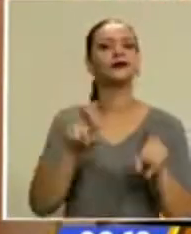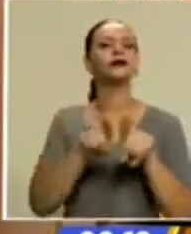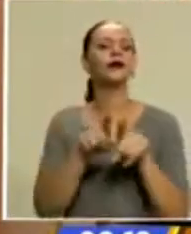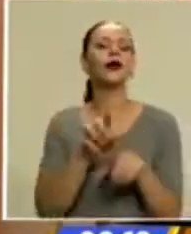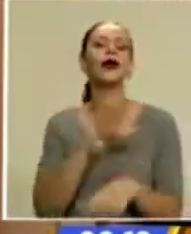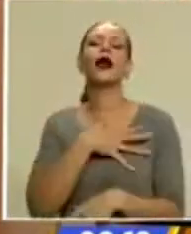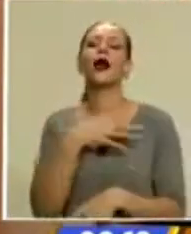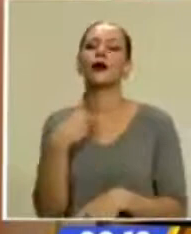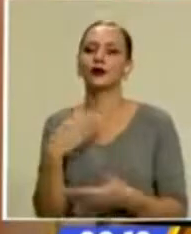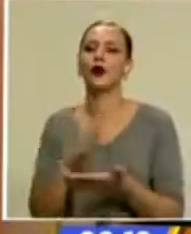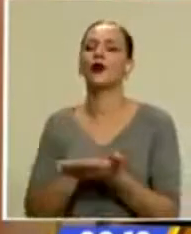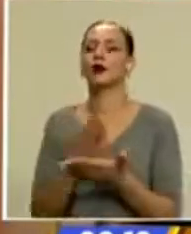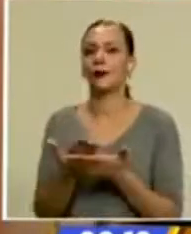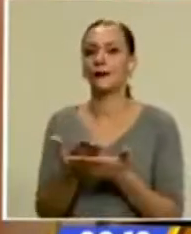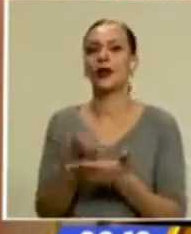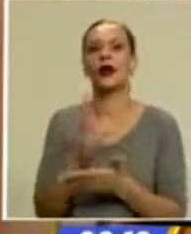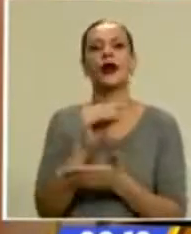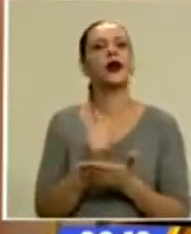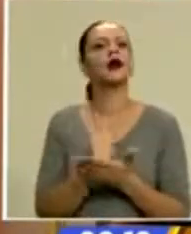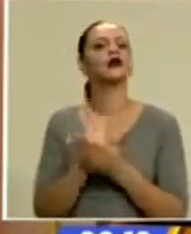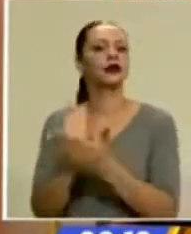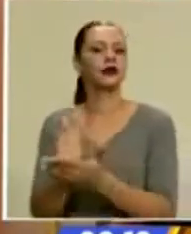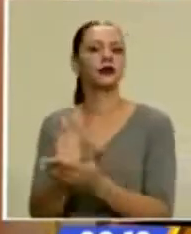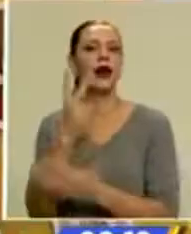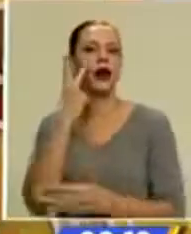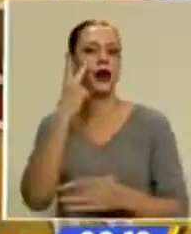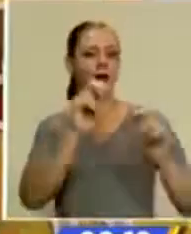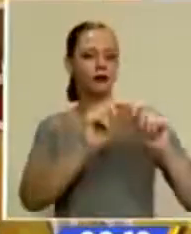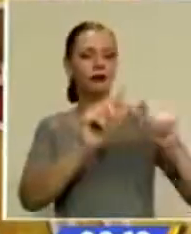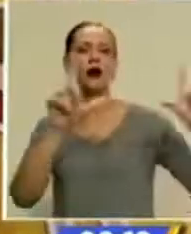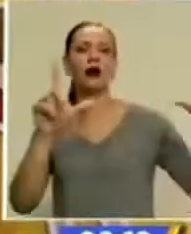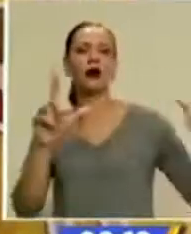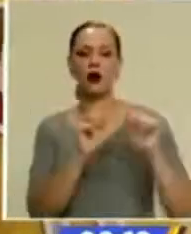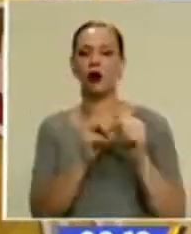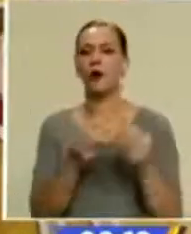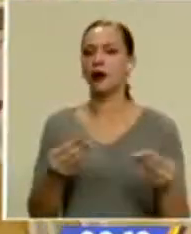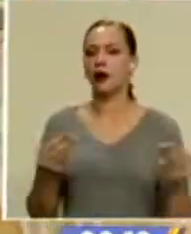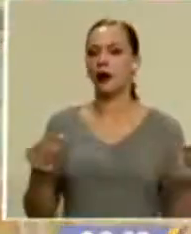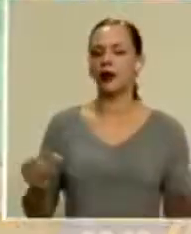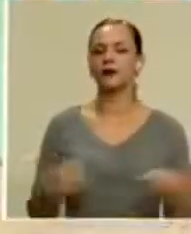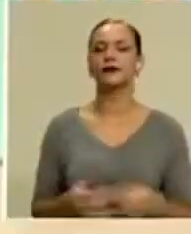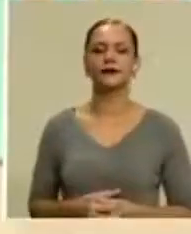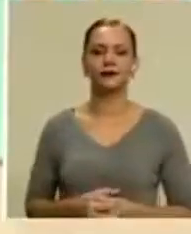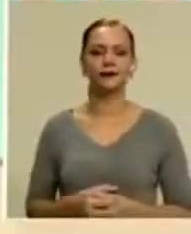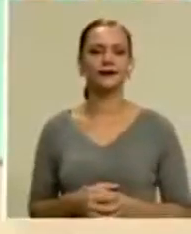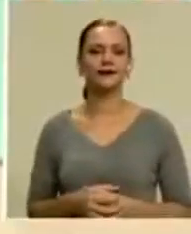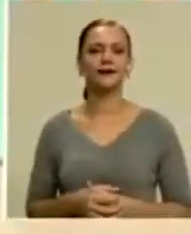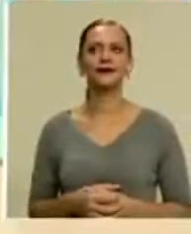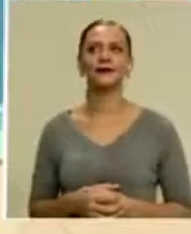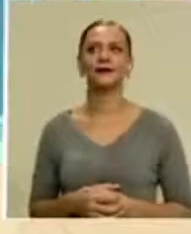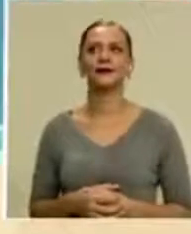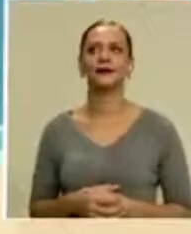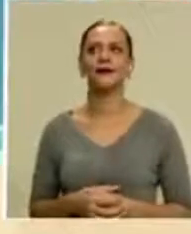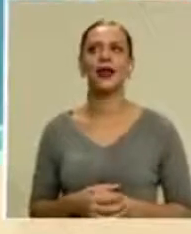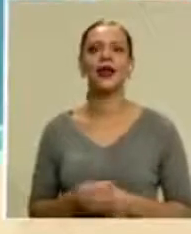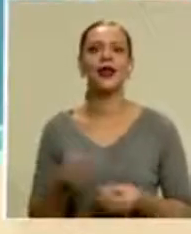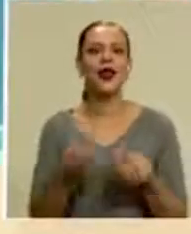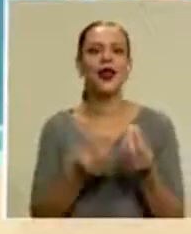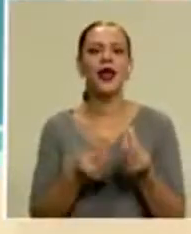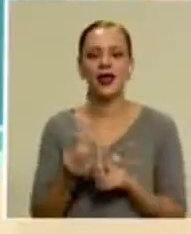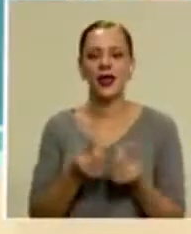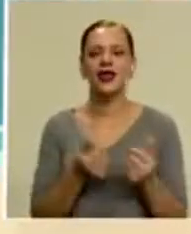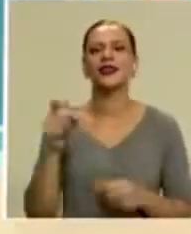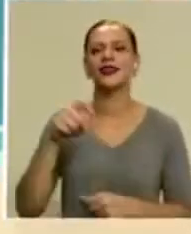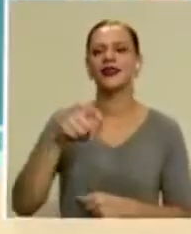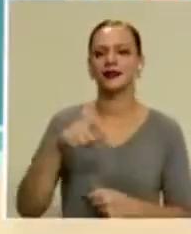les encanta cocinar y ayudar. Vamos a ver la pantalla con materiales. Vamos a ver la pantalla con materiales. Con